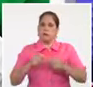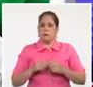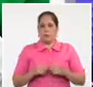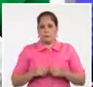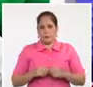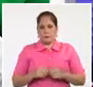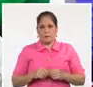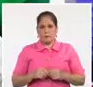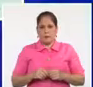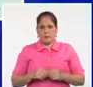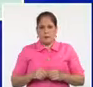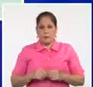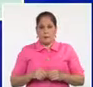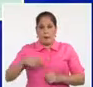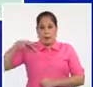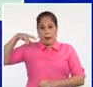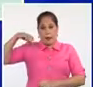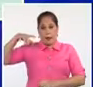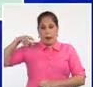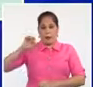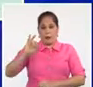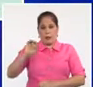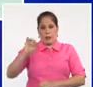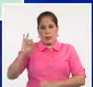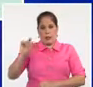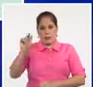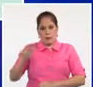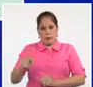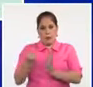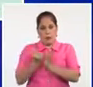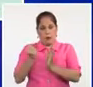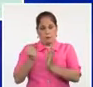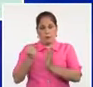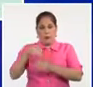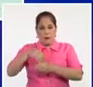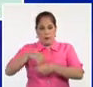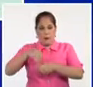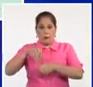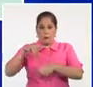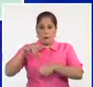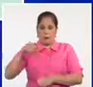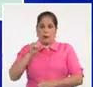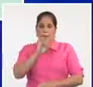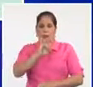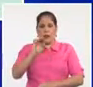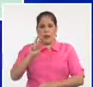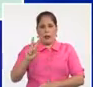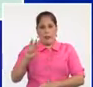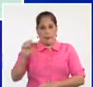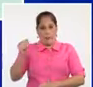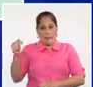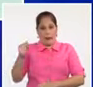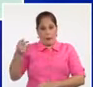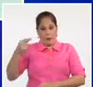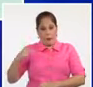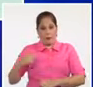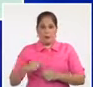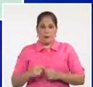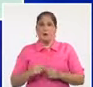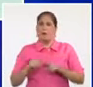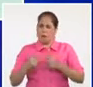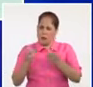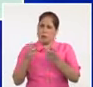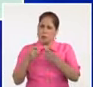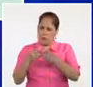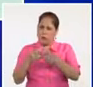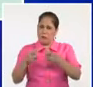bastante. Pinar del Río con 77 casos autóctonos, 72 menos que el día anterior, pero una cifra